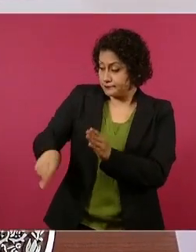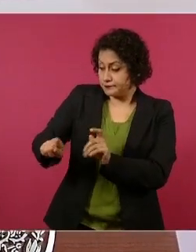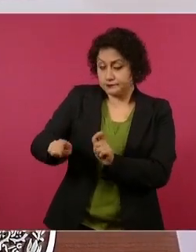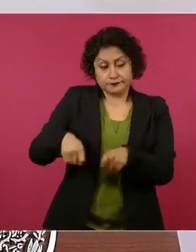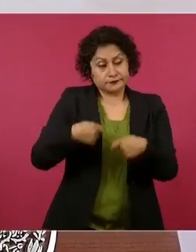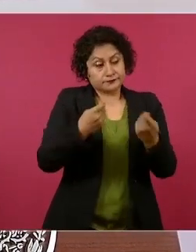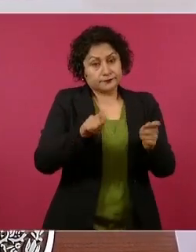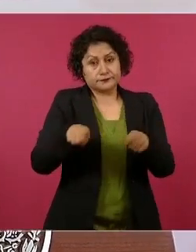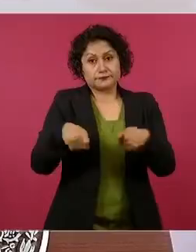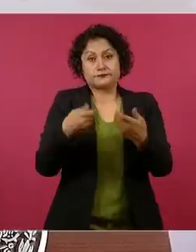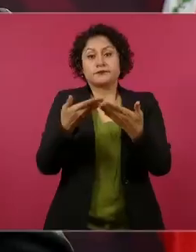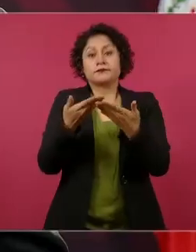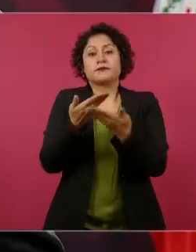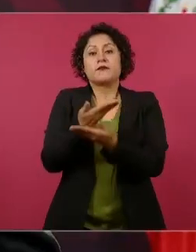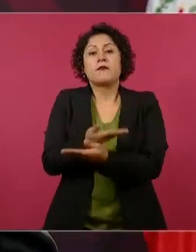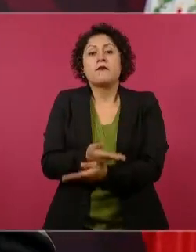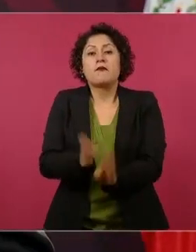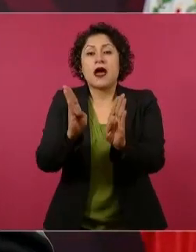público.